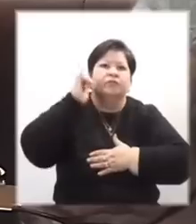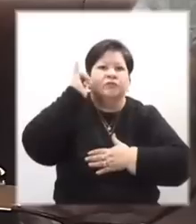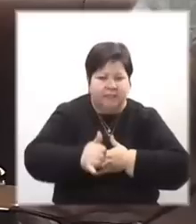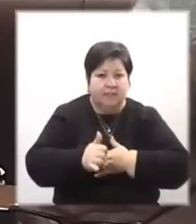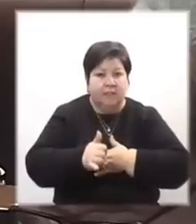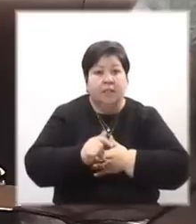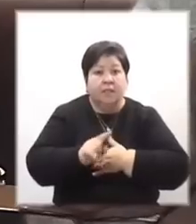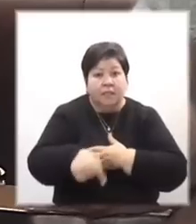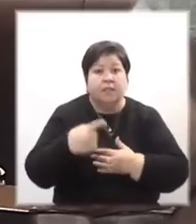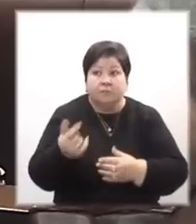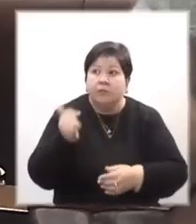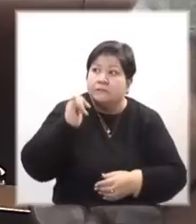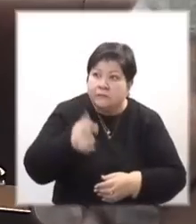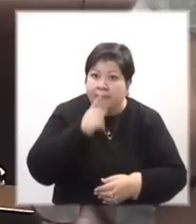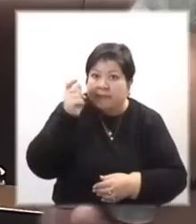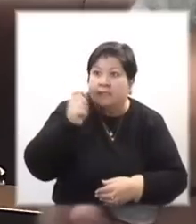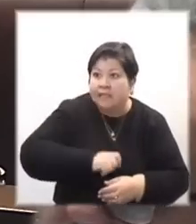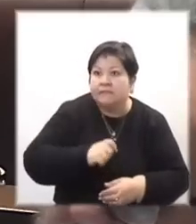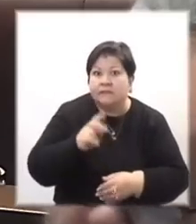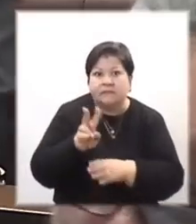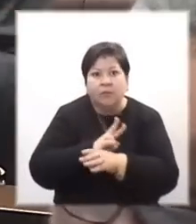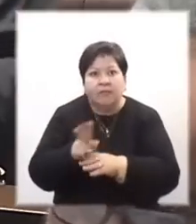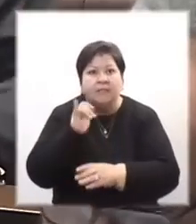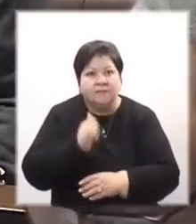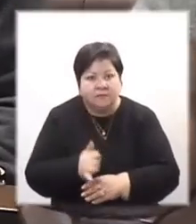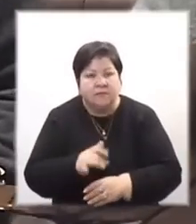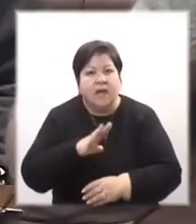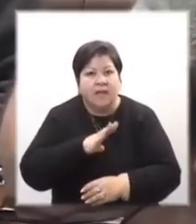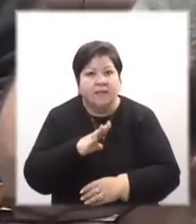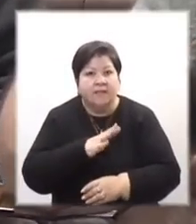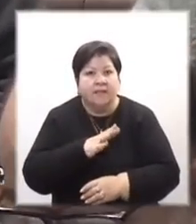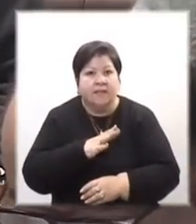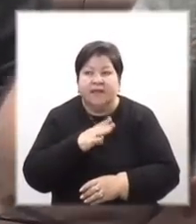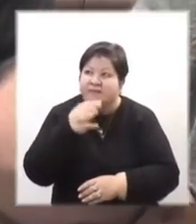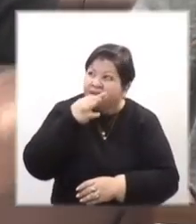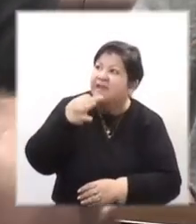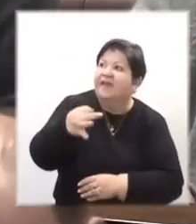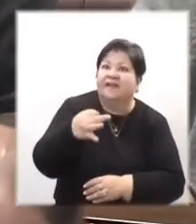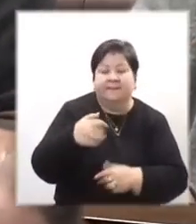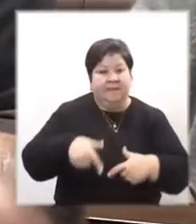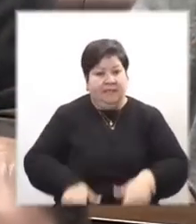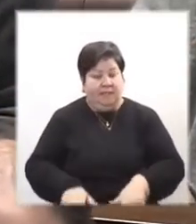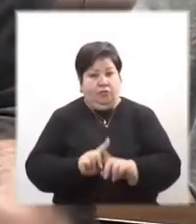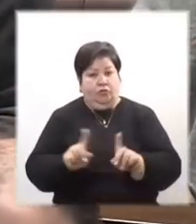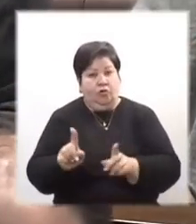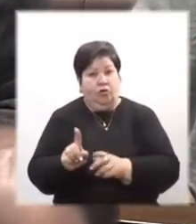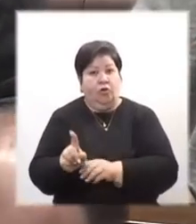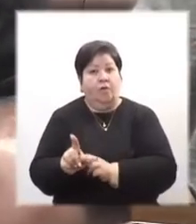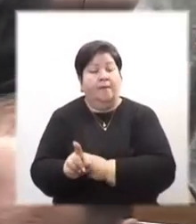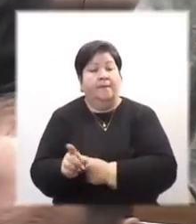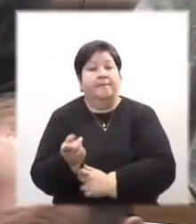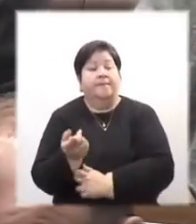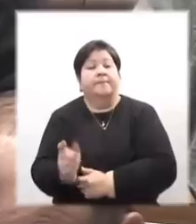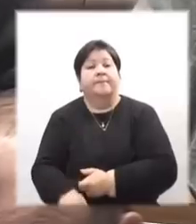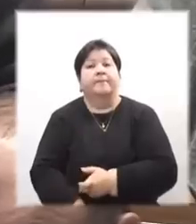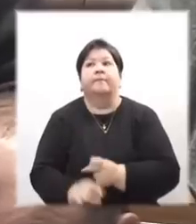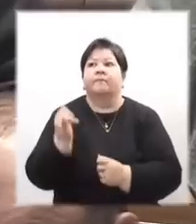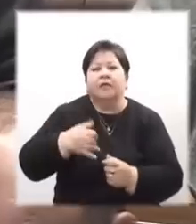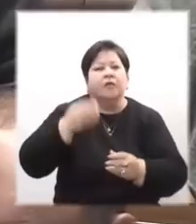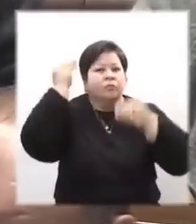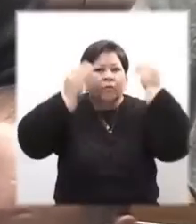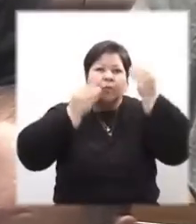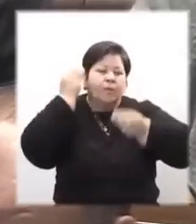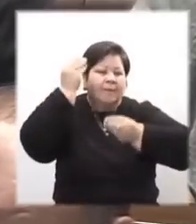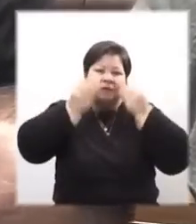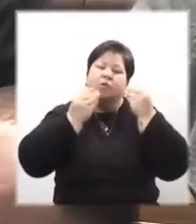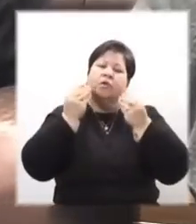sí, efectivamente estamos en una emergencia por seguridad, no decretada por el Ministerio, pero sí instalada como una